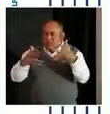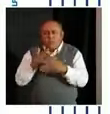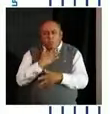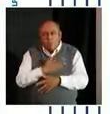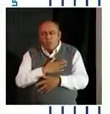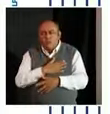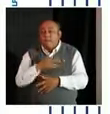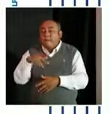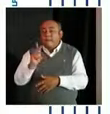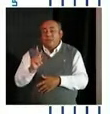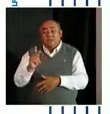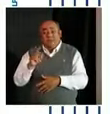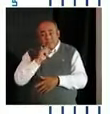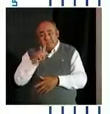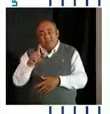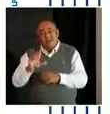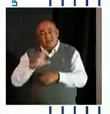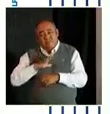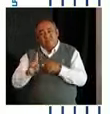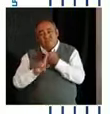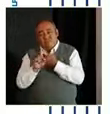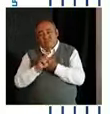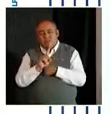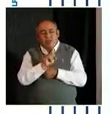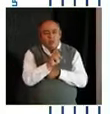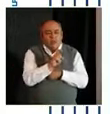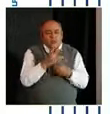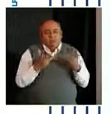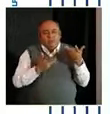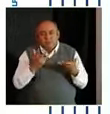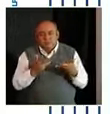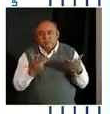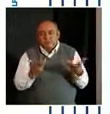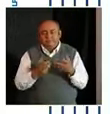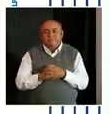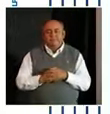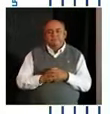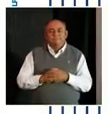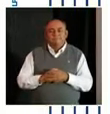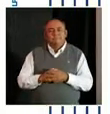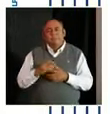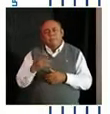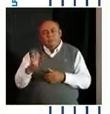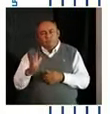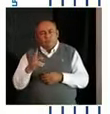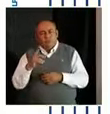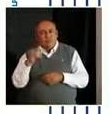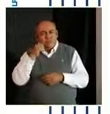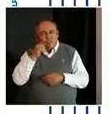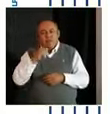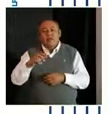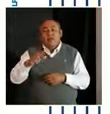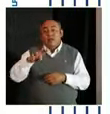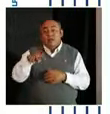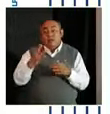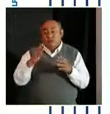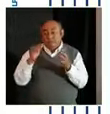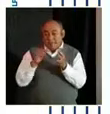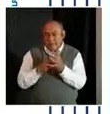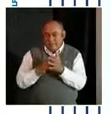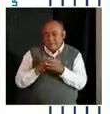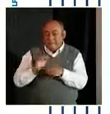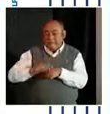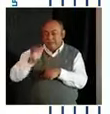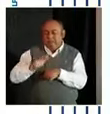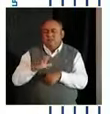enfrentar. En este periodo el consumo promedio ha sido de 14,253 litros por segundo,